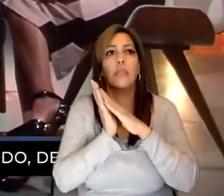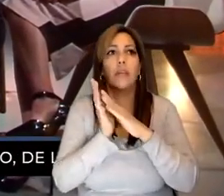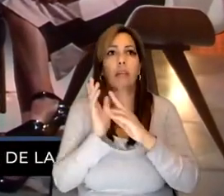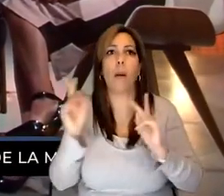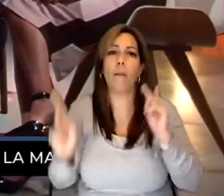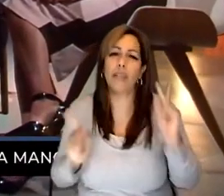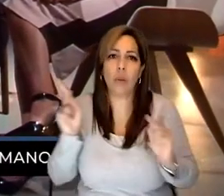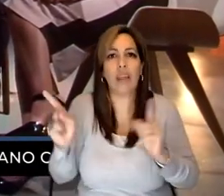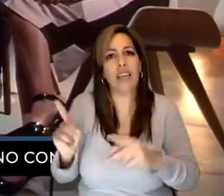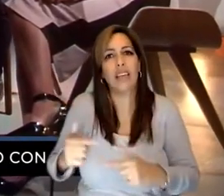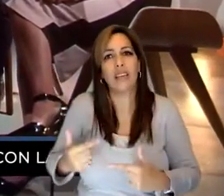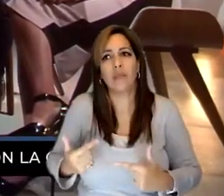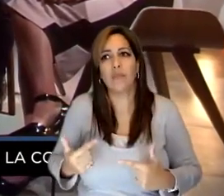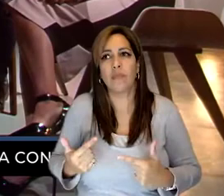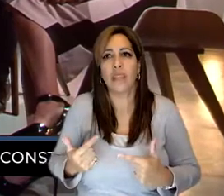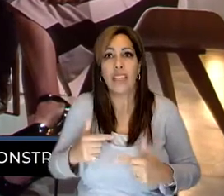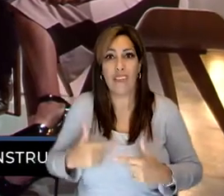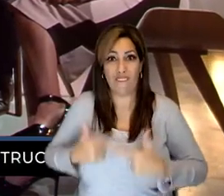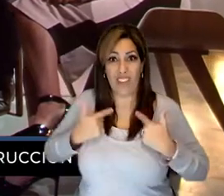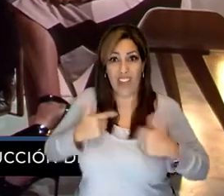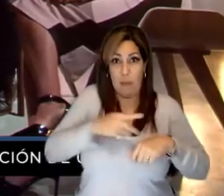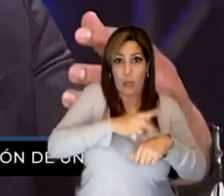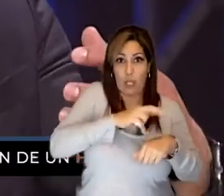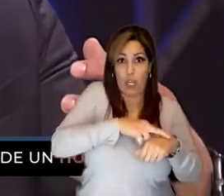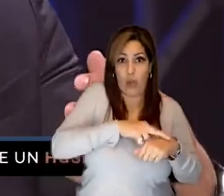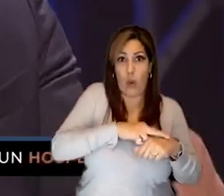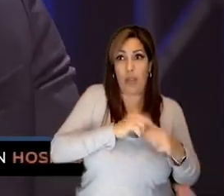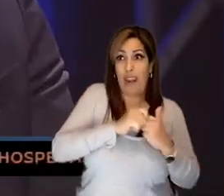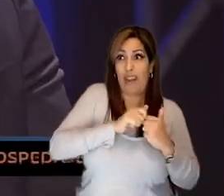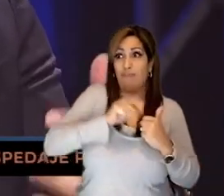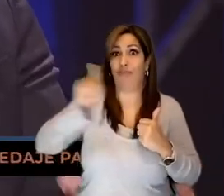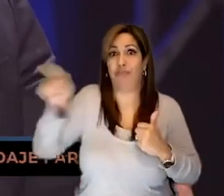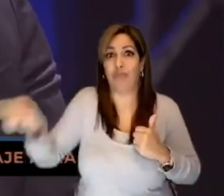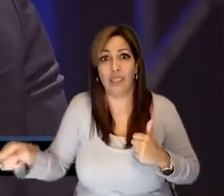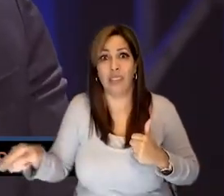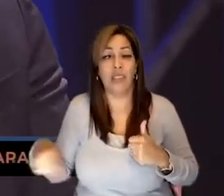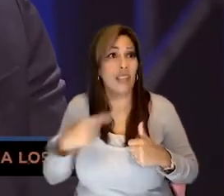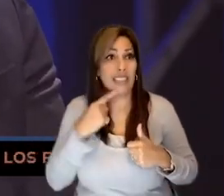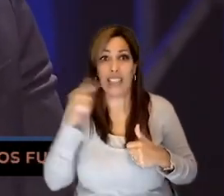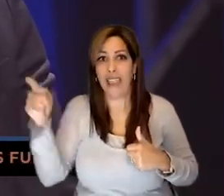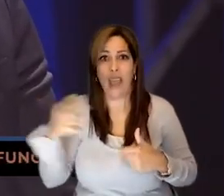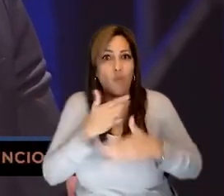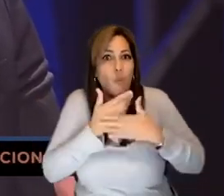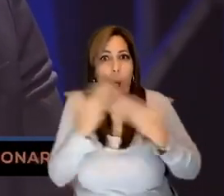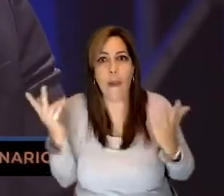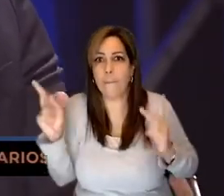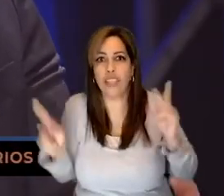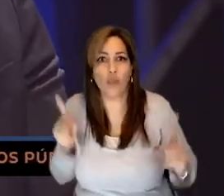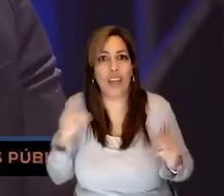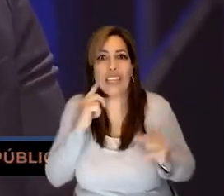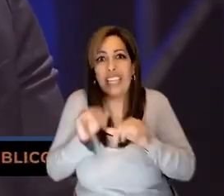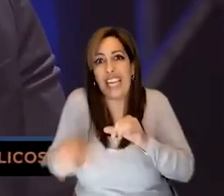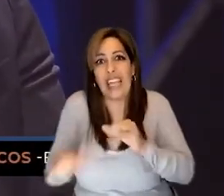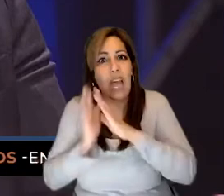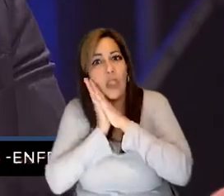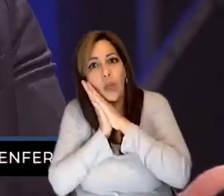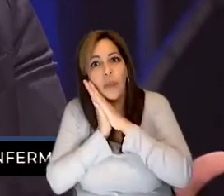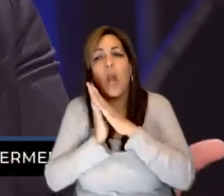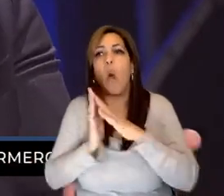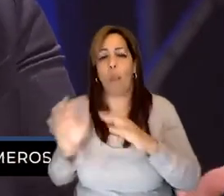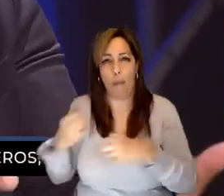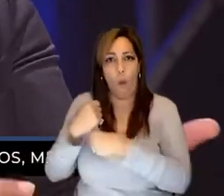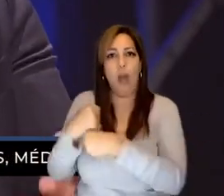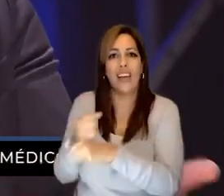muchos de los problemas que tenía la isla municipio es que no habían suficientes empleados para dar el servicio. O sea que vamos a construirle un hospedaje para